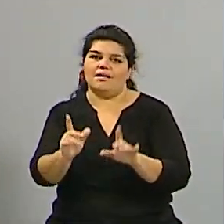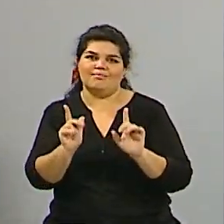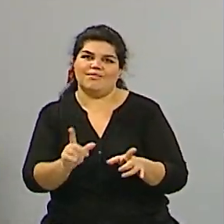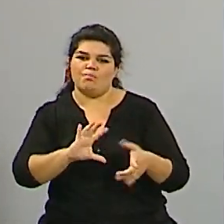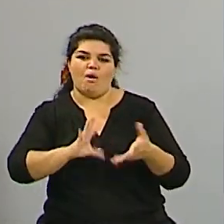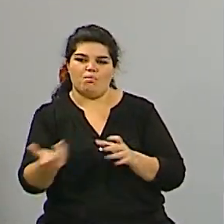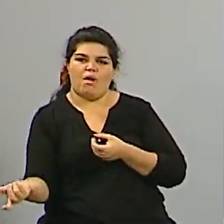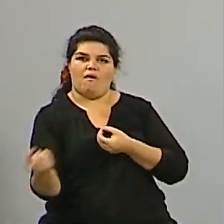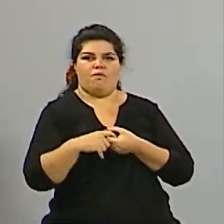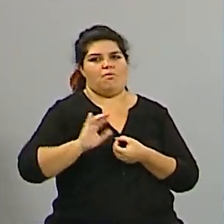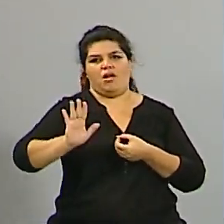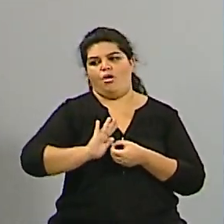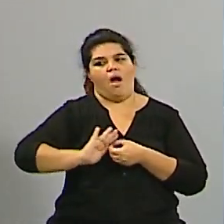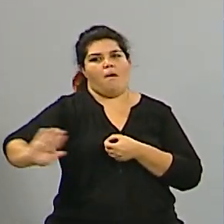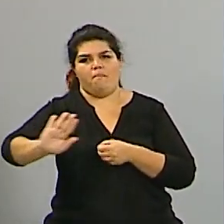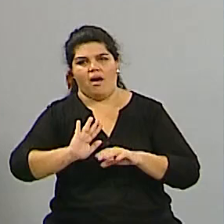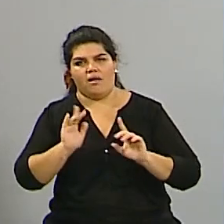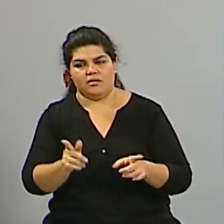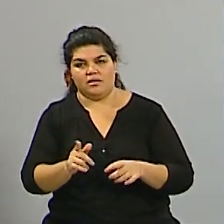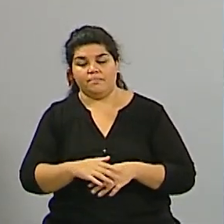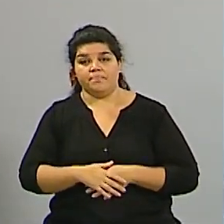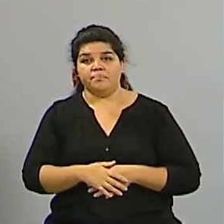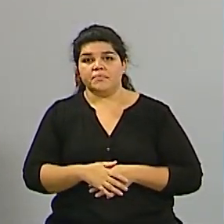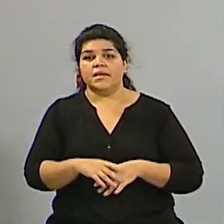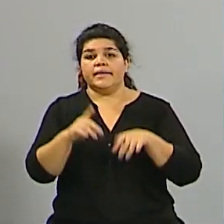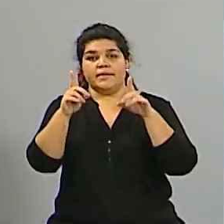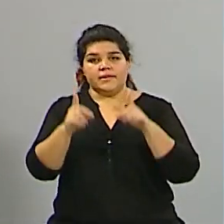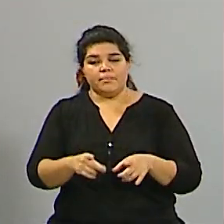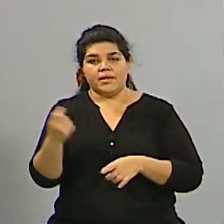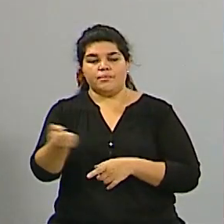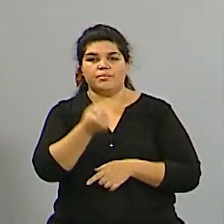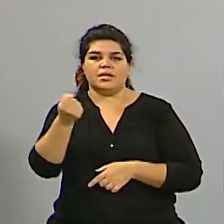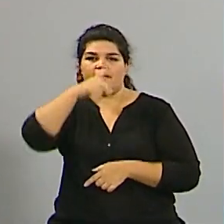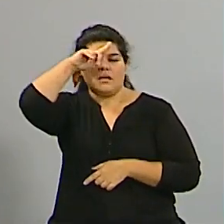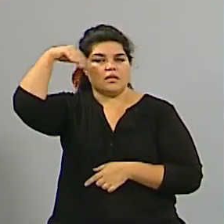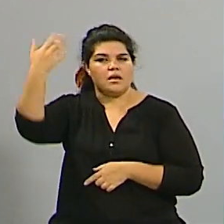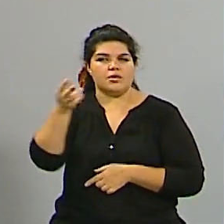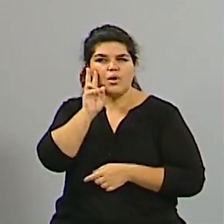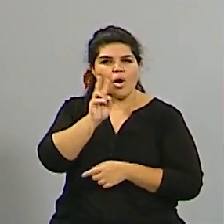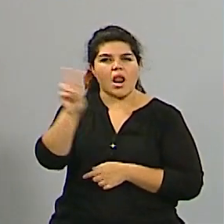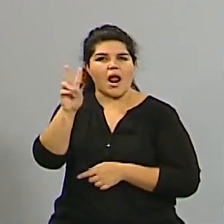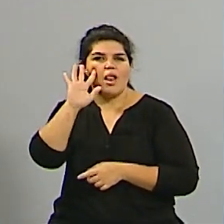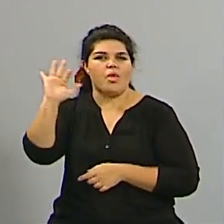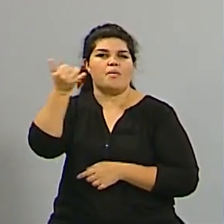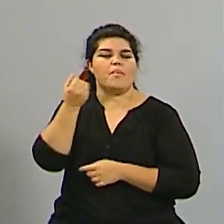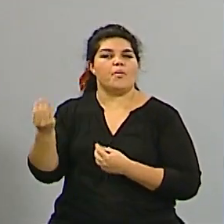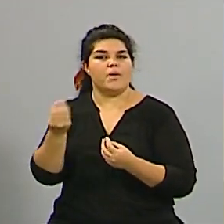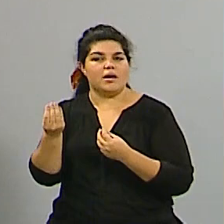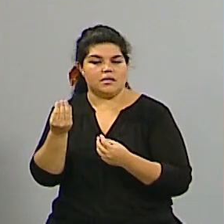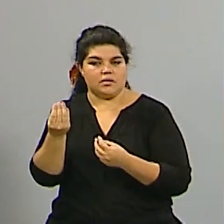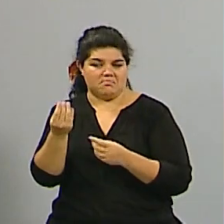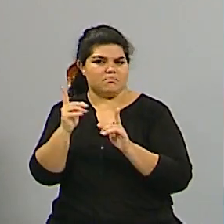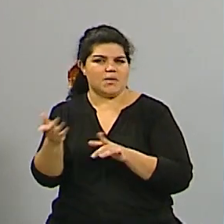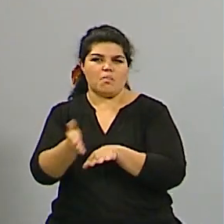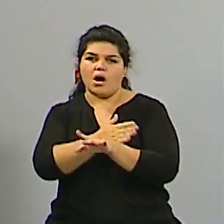fuerza en todos los delivery, pero también lo podés mirar a nivel internacional, que es este rasgo que te contaba, que